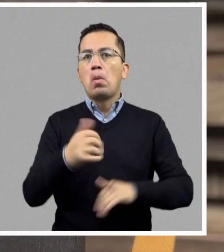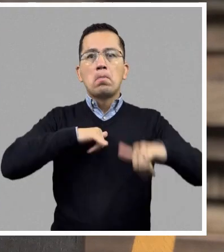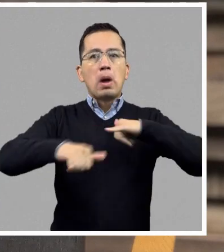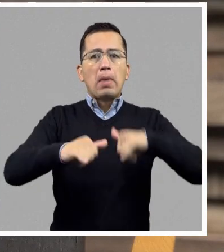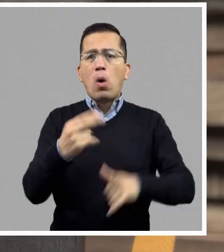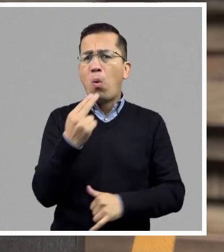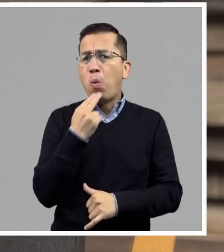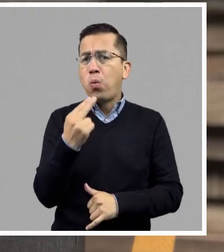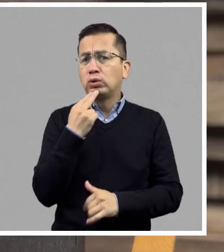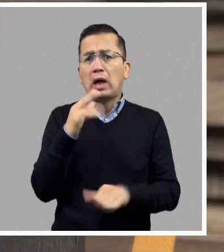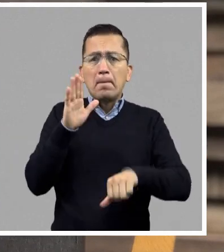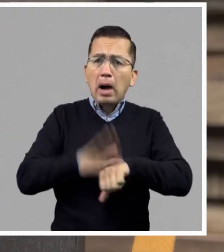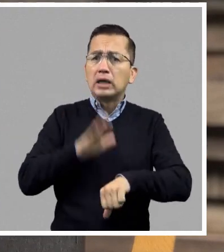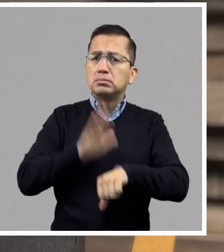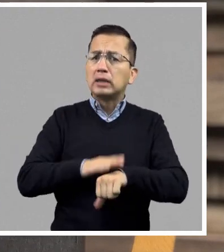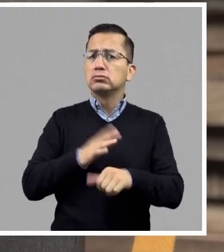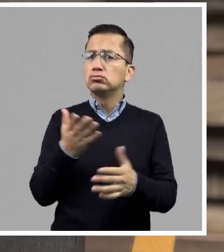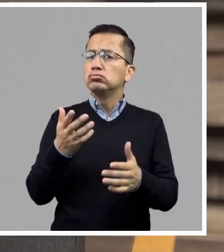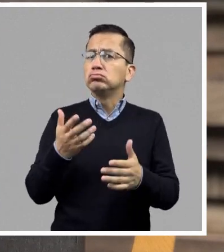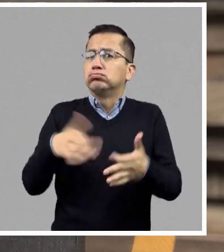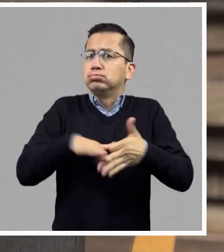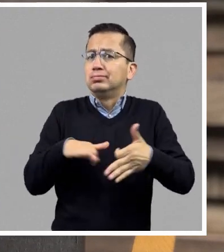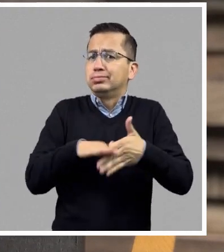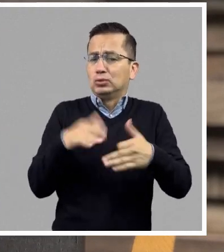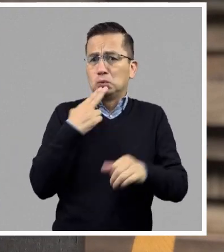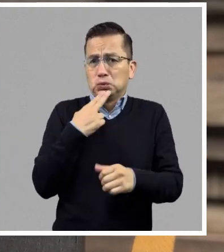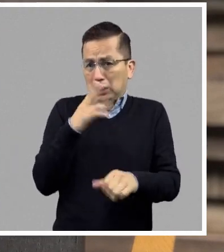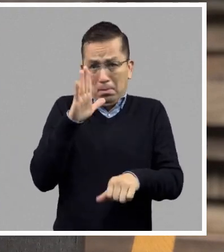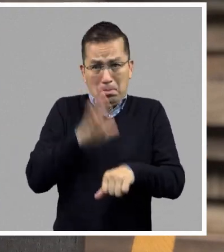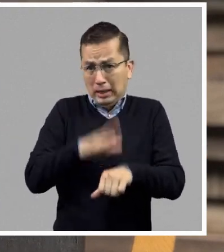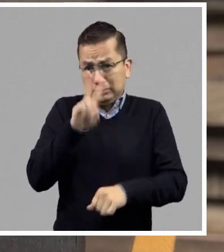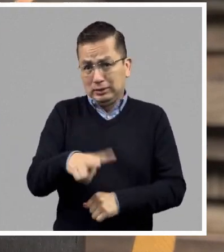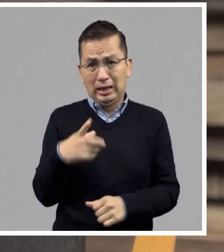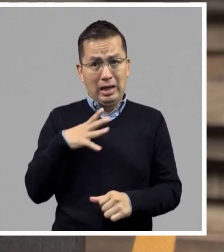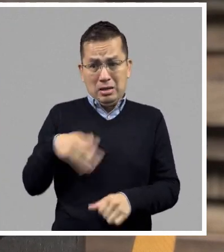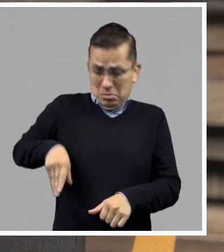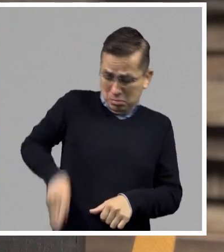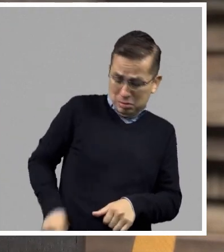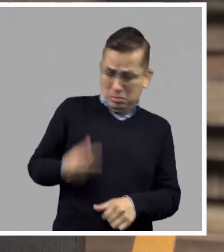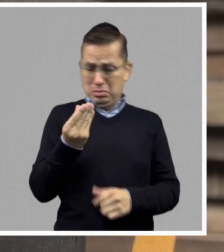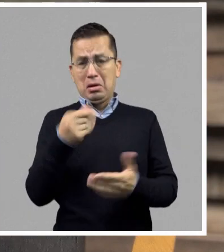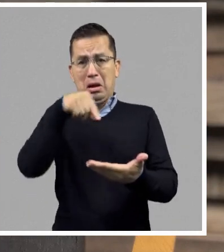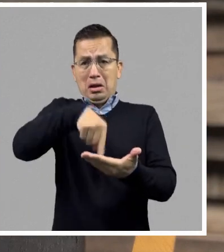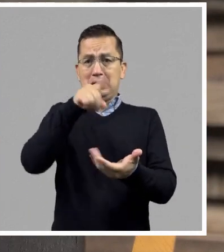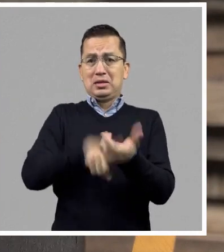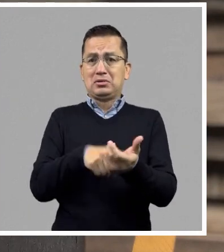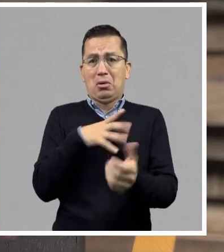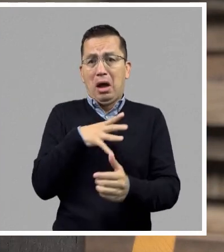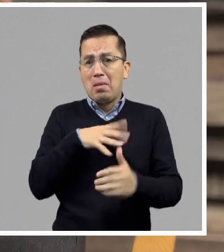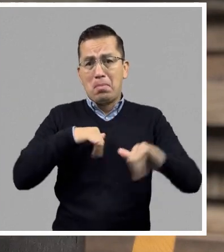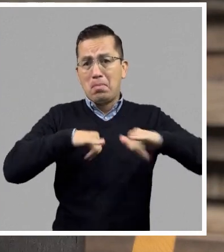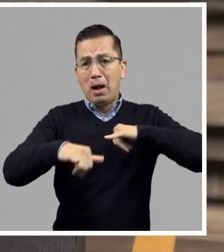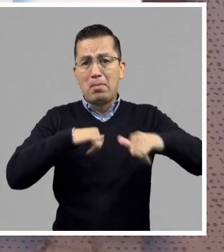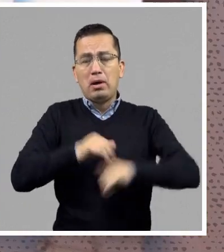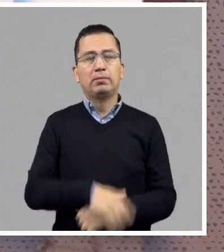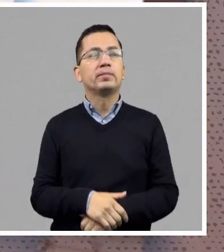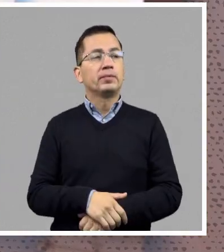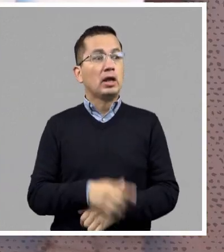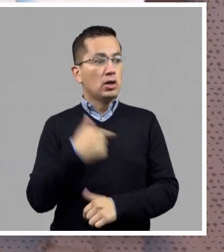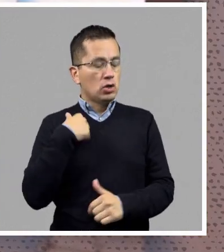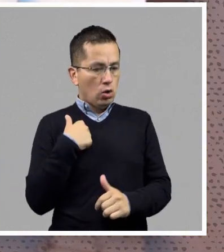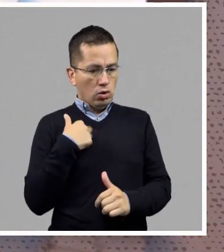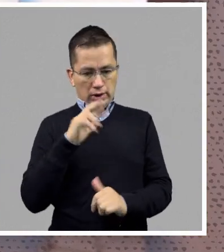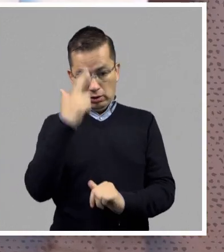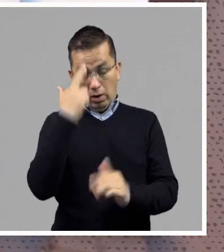mapas súper avanzados verdad pero será igual no sé para mí el Atlas O sea yo me acuerdo el Atlas que era este libro que era un